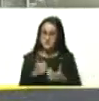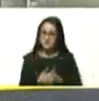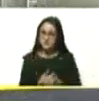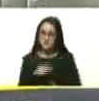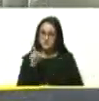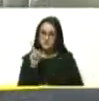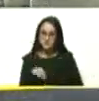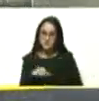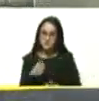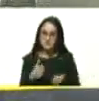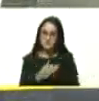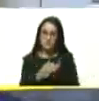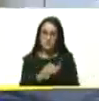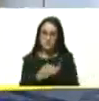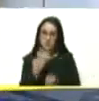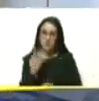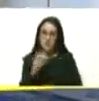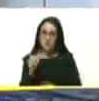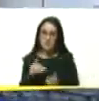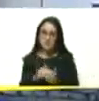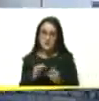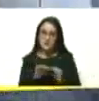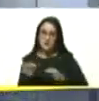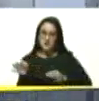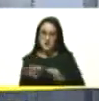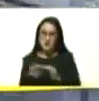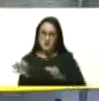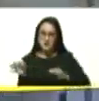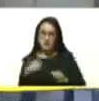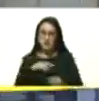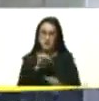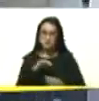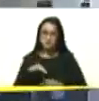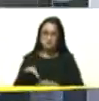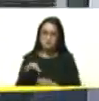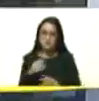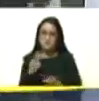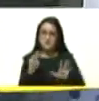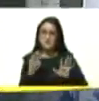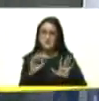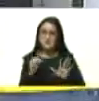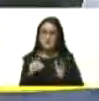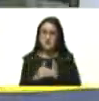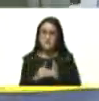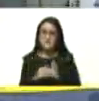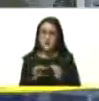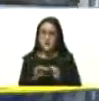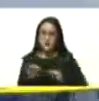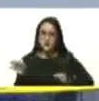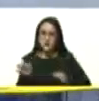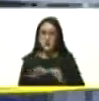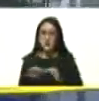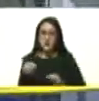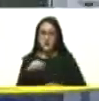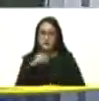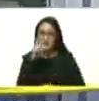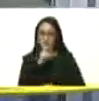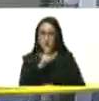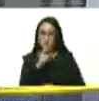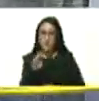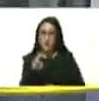además se suma a las 40.000 hectáreas que nosotros cosechamos. Es decir, 60.000 hectáreas este año